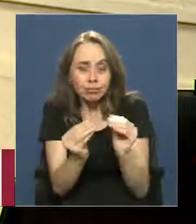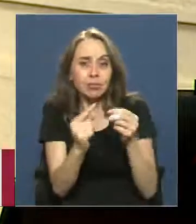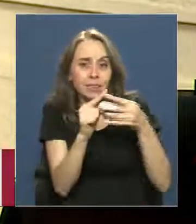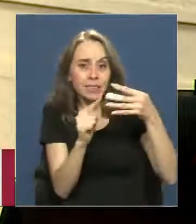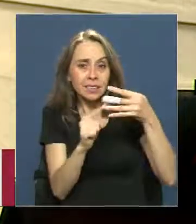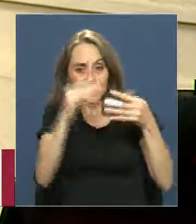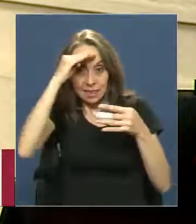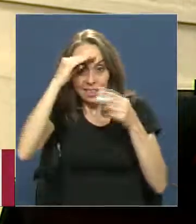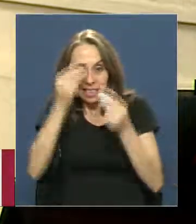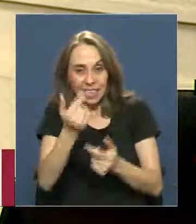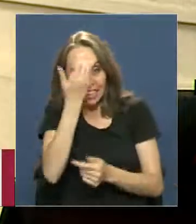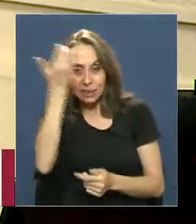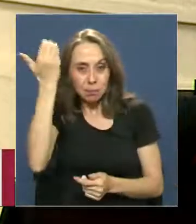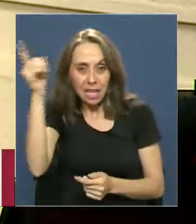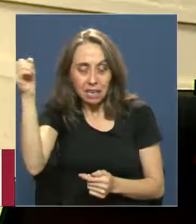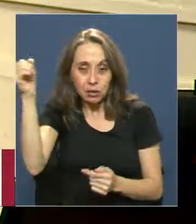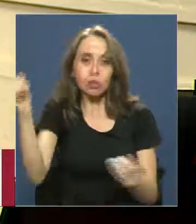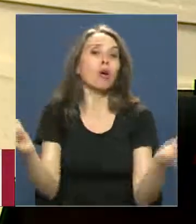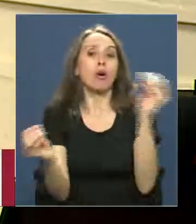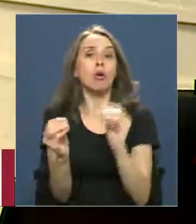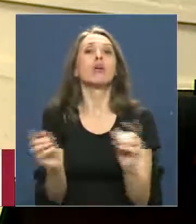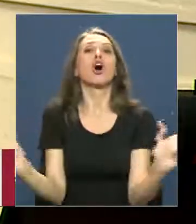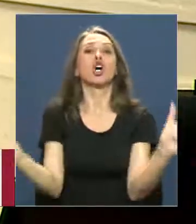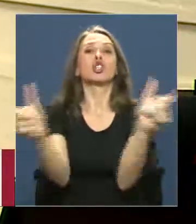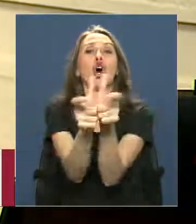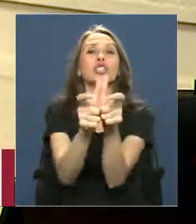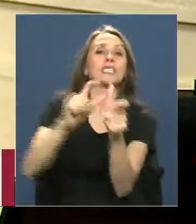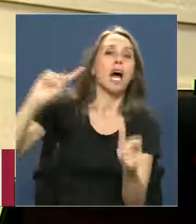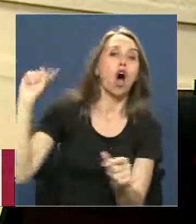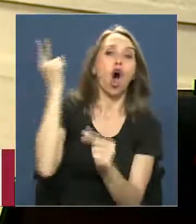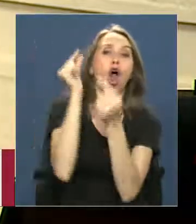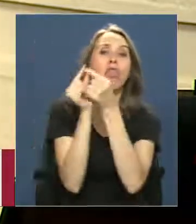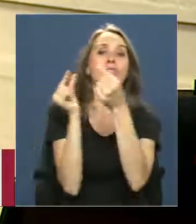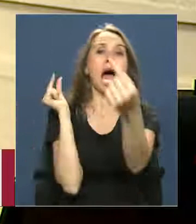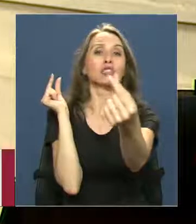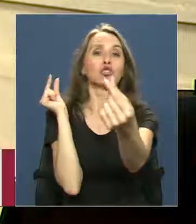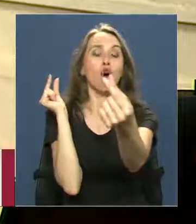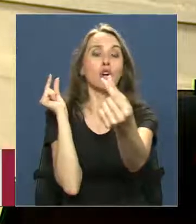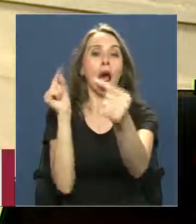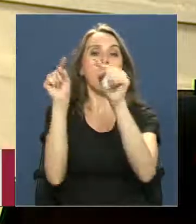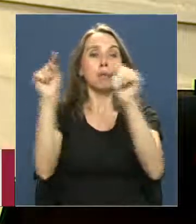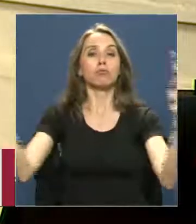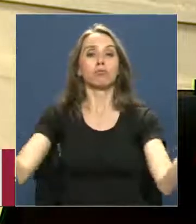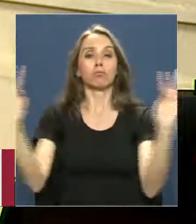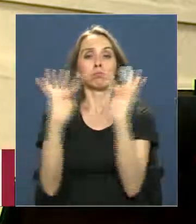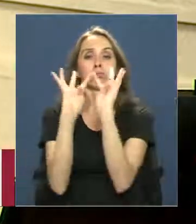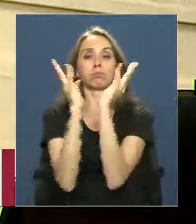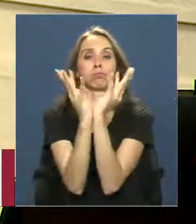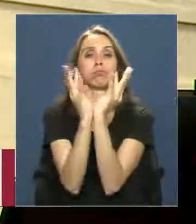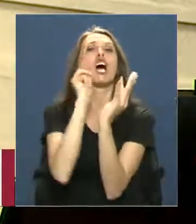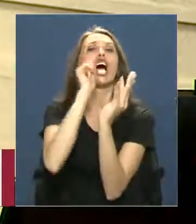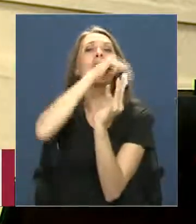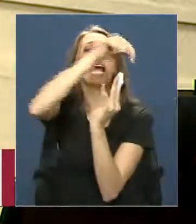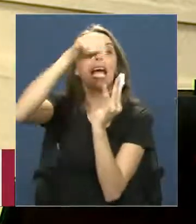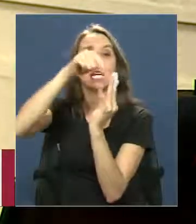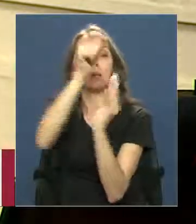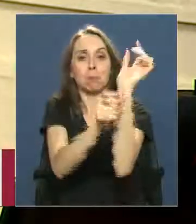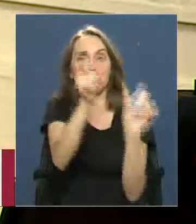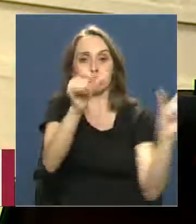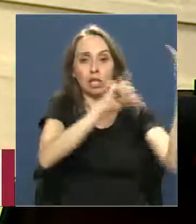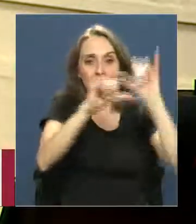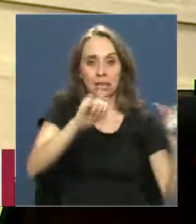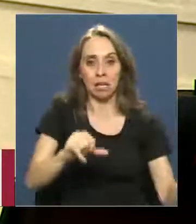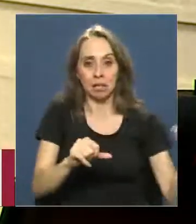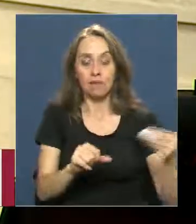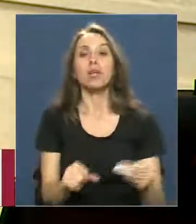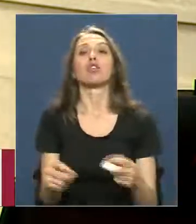de expertos provengan de un Consejo Nacional que esté incorporado por científicos,